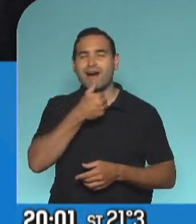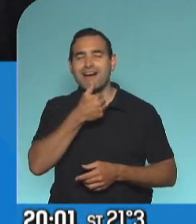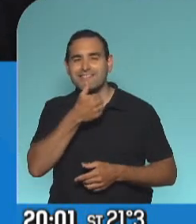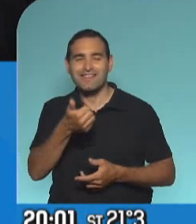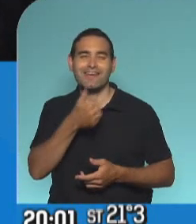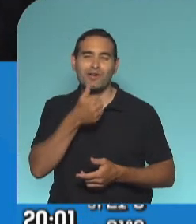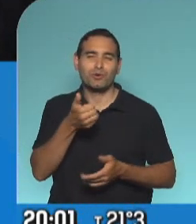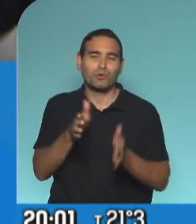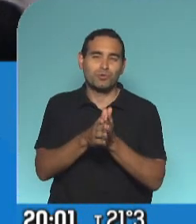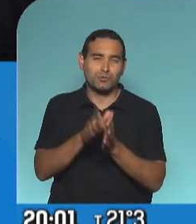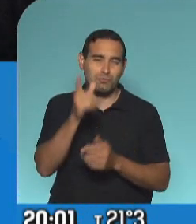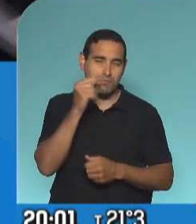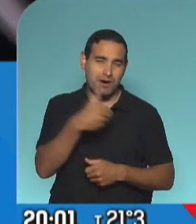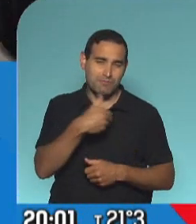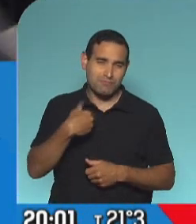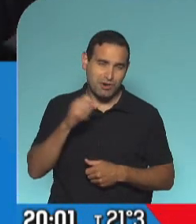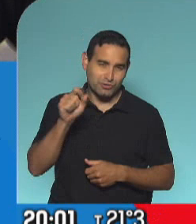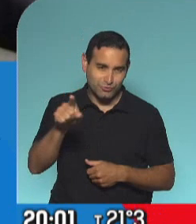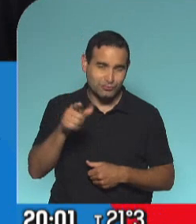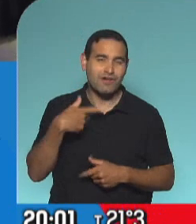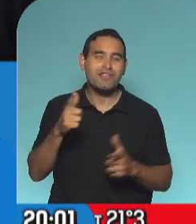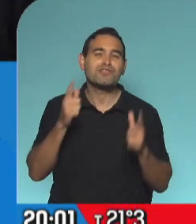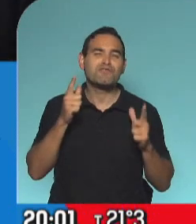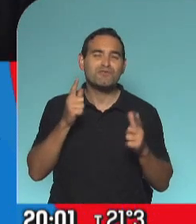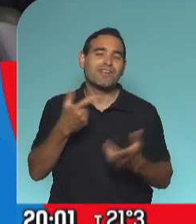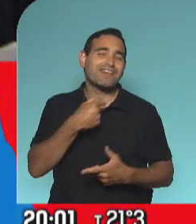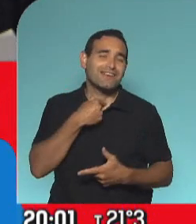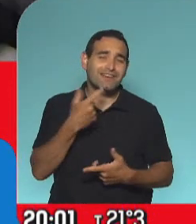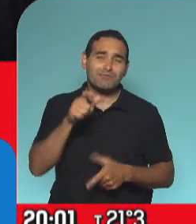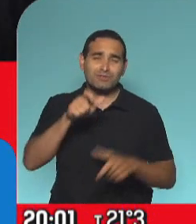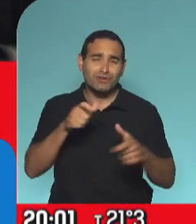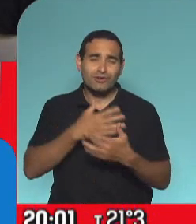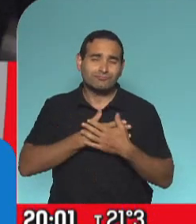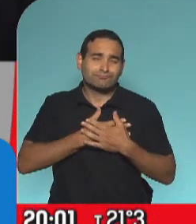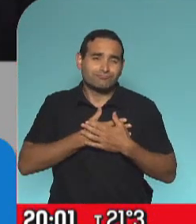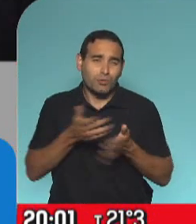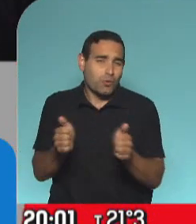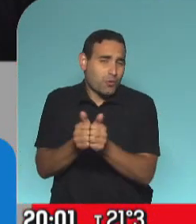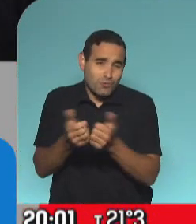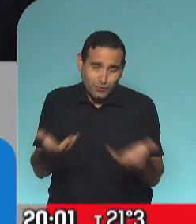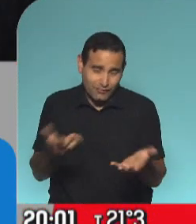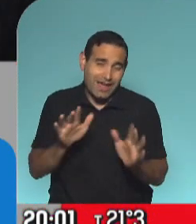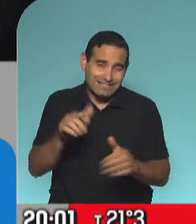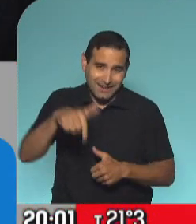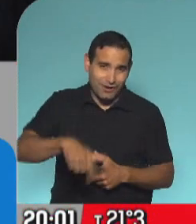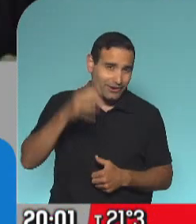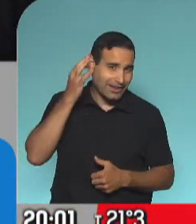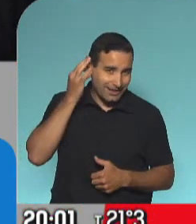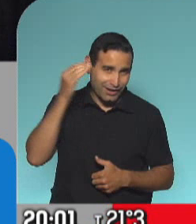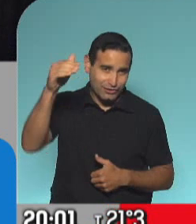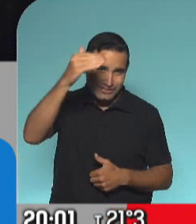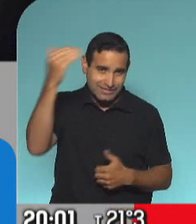con doña Tota, disfrutando de lo que él quería, de estar con sus afectos, con sus seres más queridos, justamente a quienes